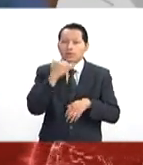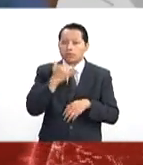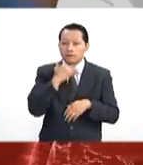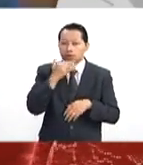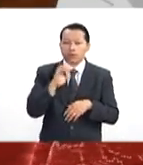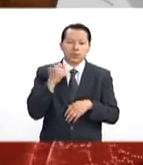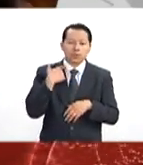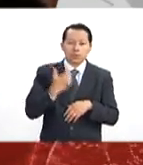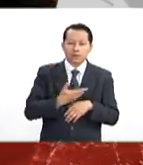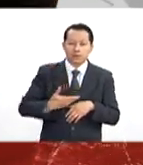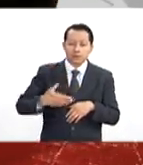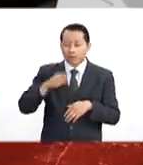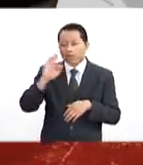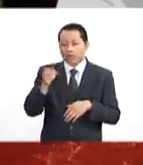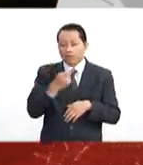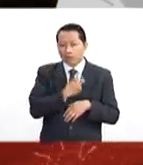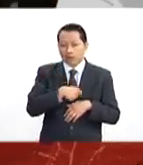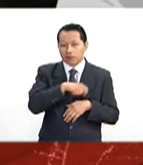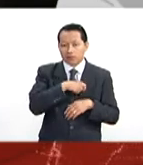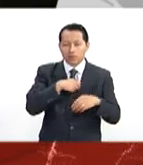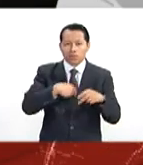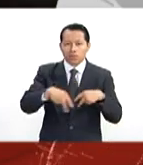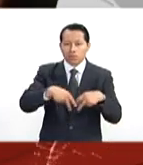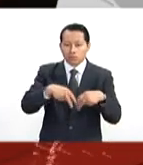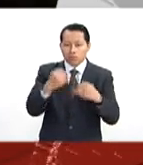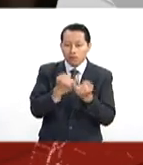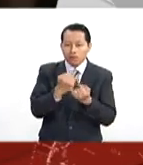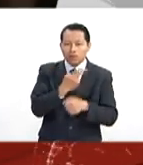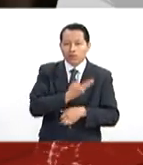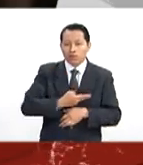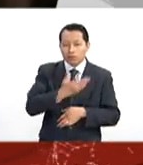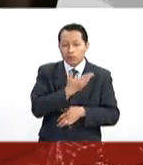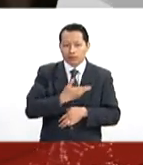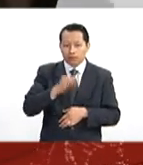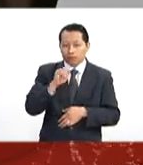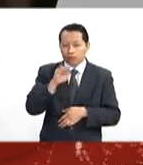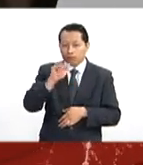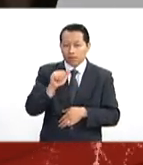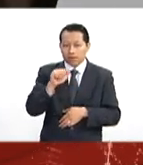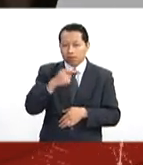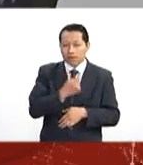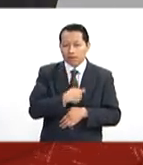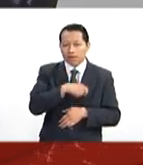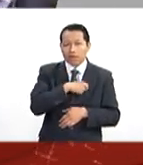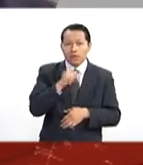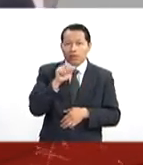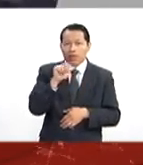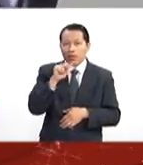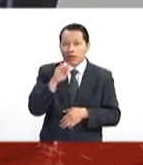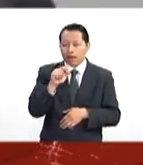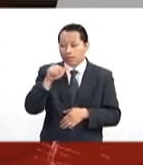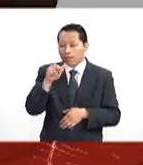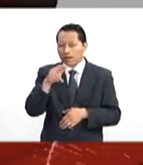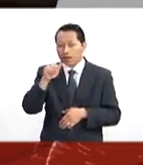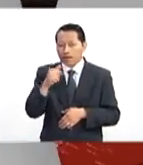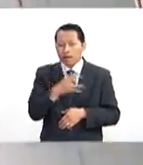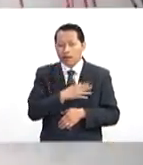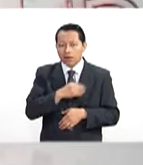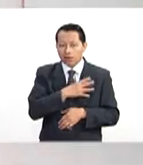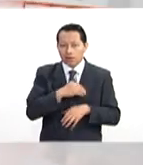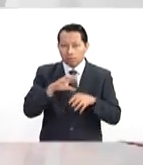al expresidente de la Federación Española de Fútbol y actual vicepresidente de la FIFA, el español Ángel María Villar, y a su hijo.